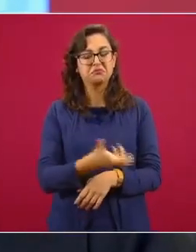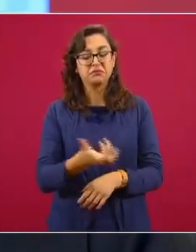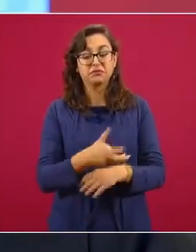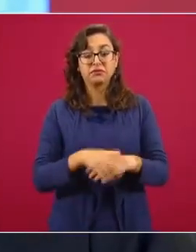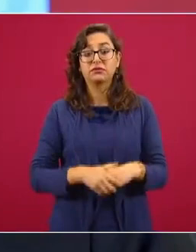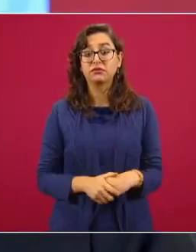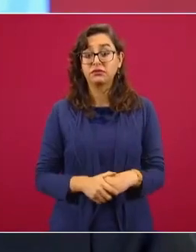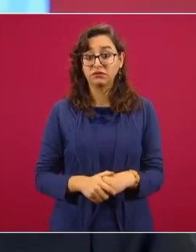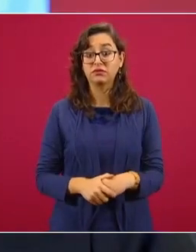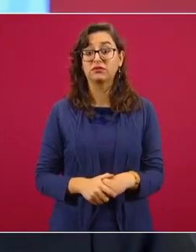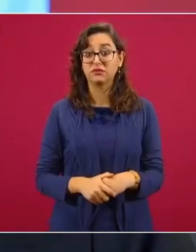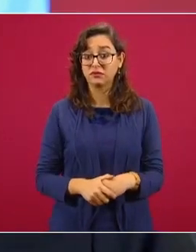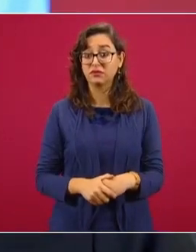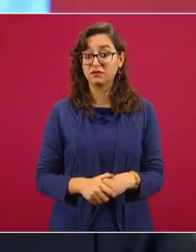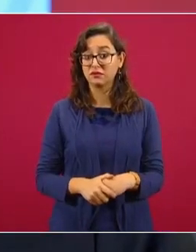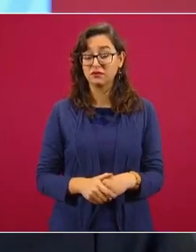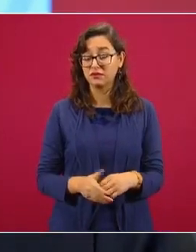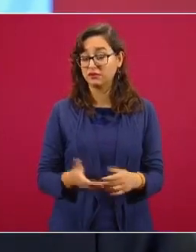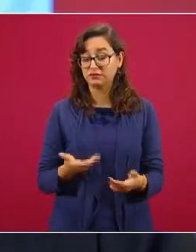penales